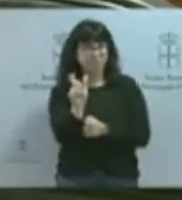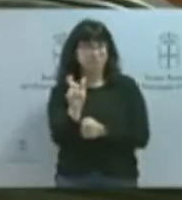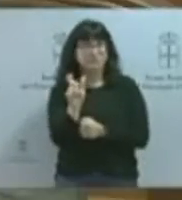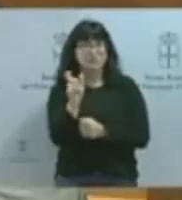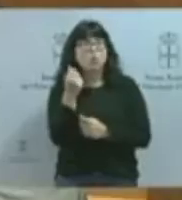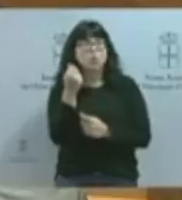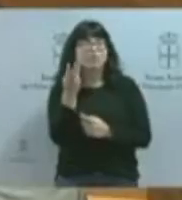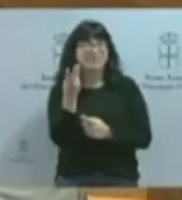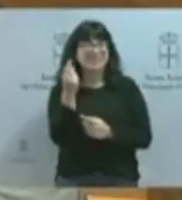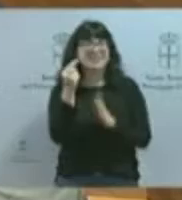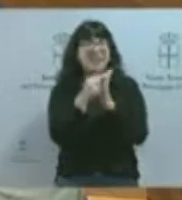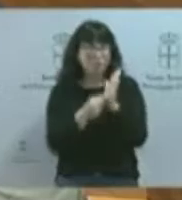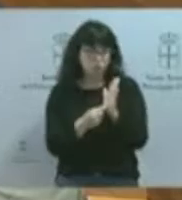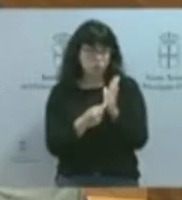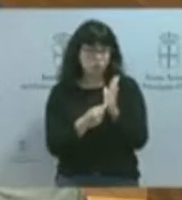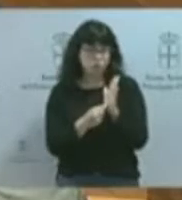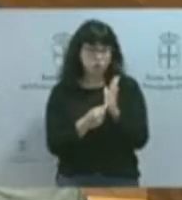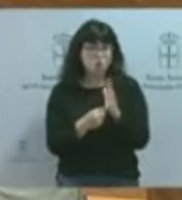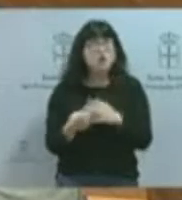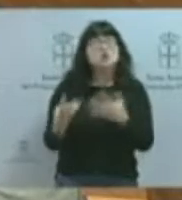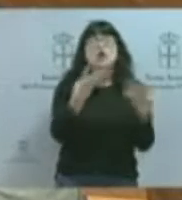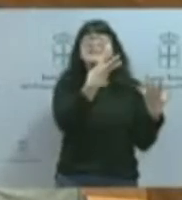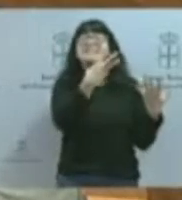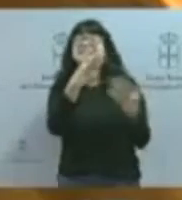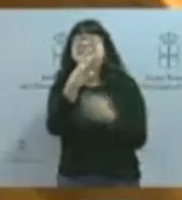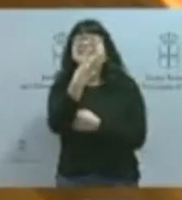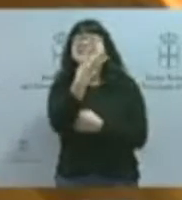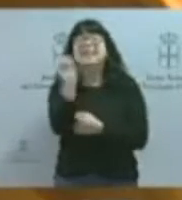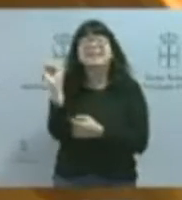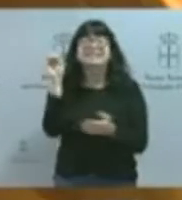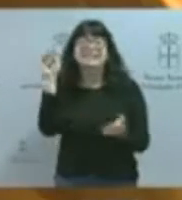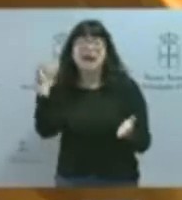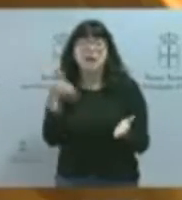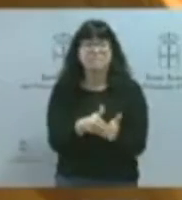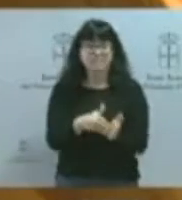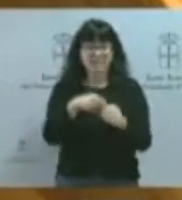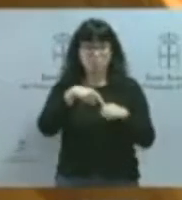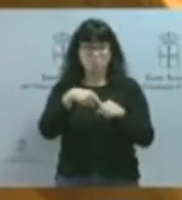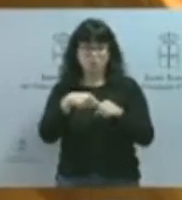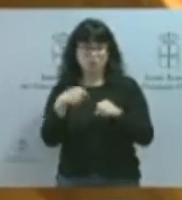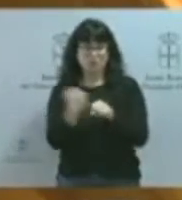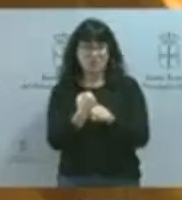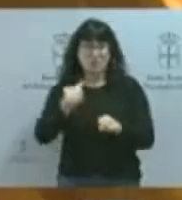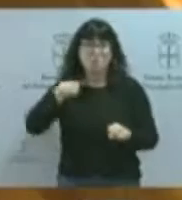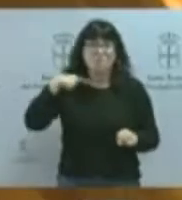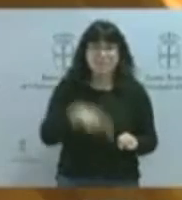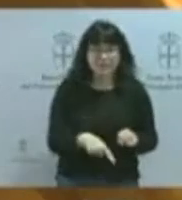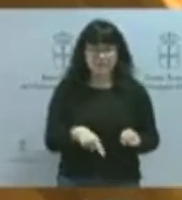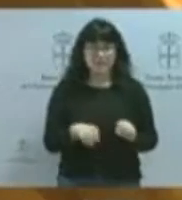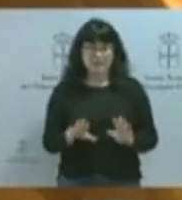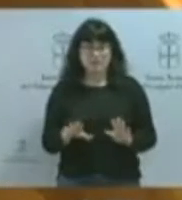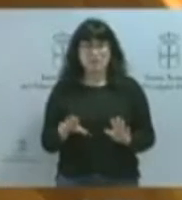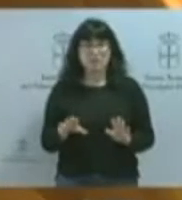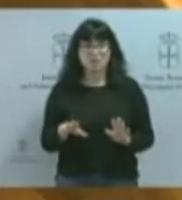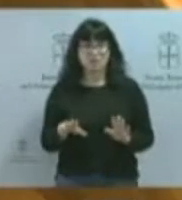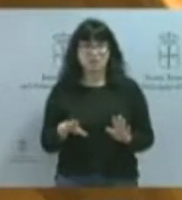30.000. Es decir, hay que enmarcar que Asturias no ha recuperado todavía, en este sentido, el número de ocupados que tenía en el 2008, que eran